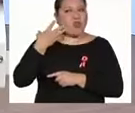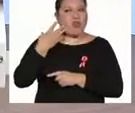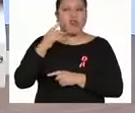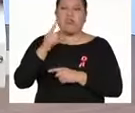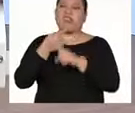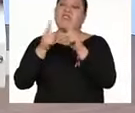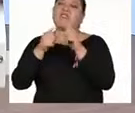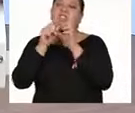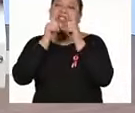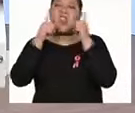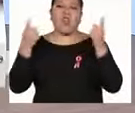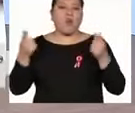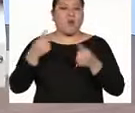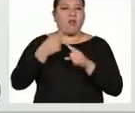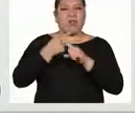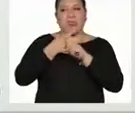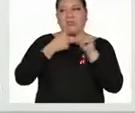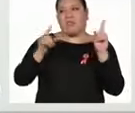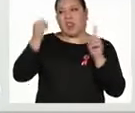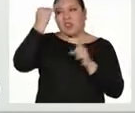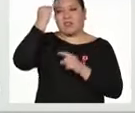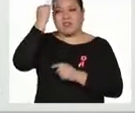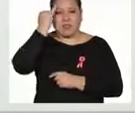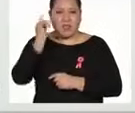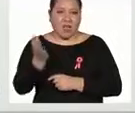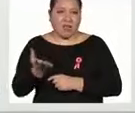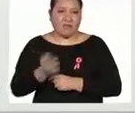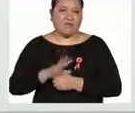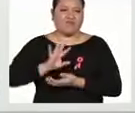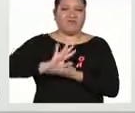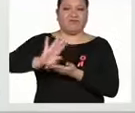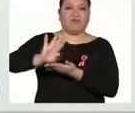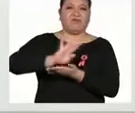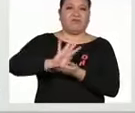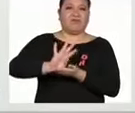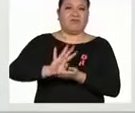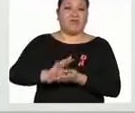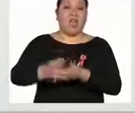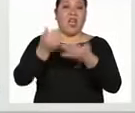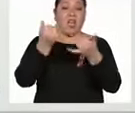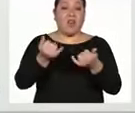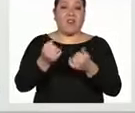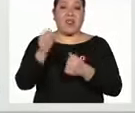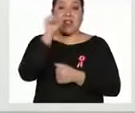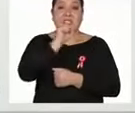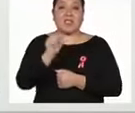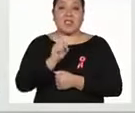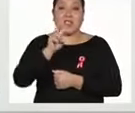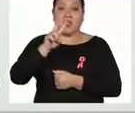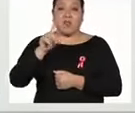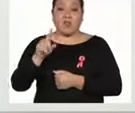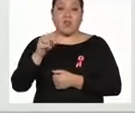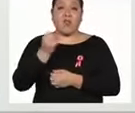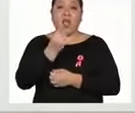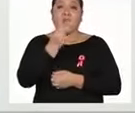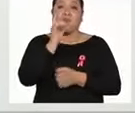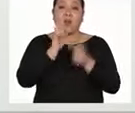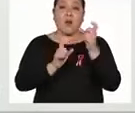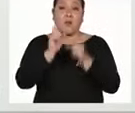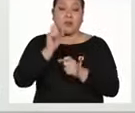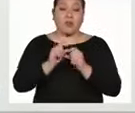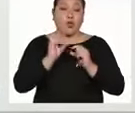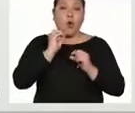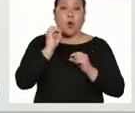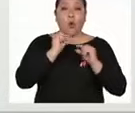lenguaje, o de nuestras ideas sobre el mundo. Incluso hoy en día, en pleno siglo XXI, aún hay personas